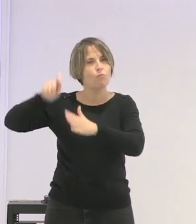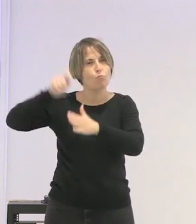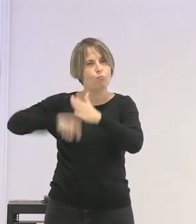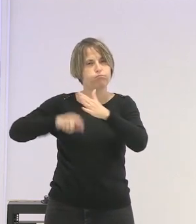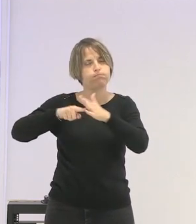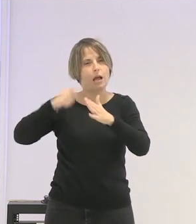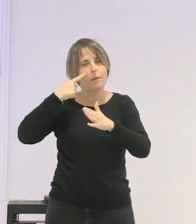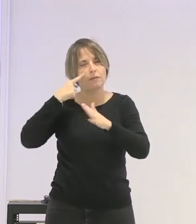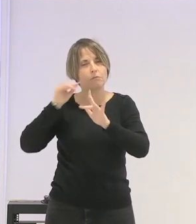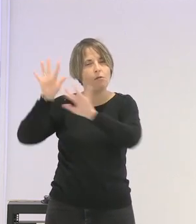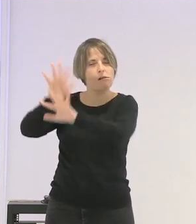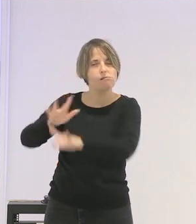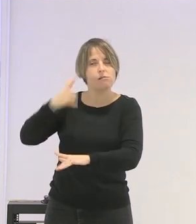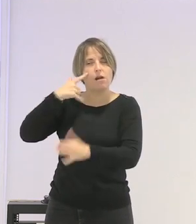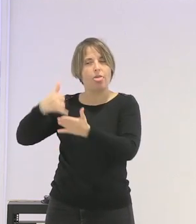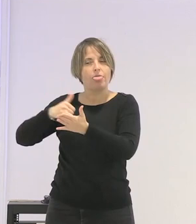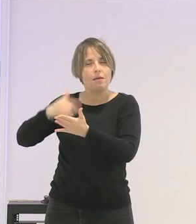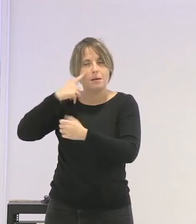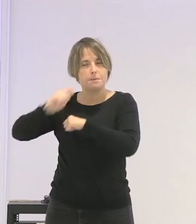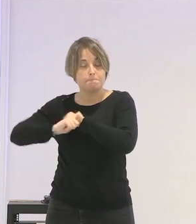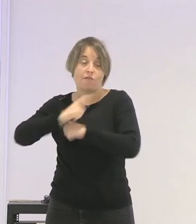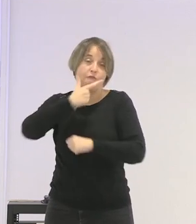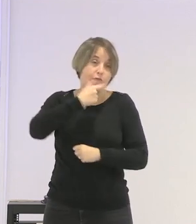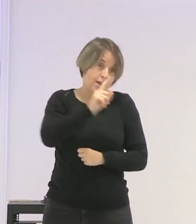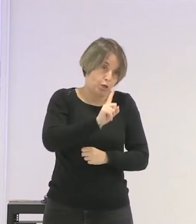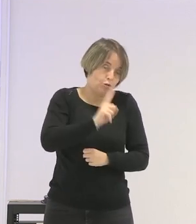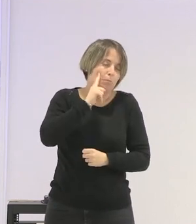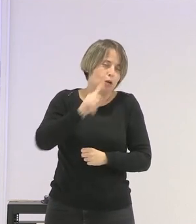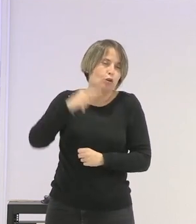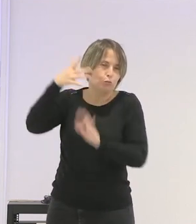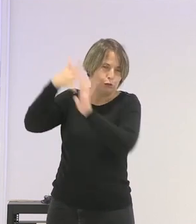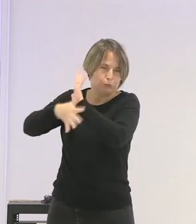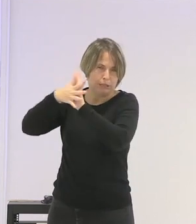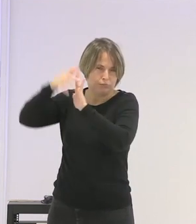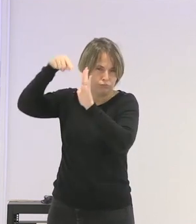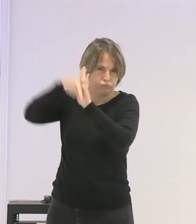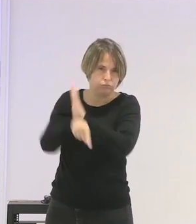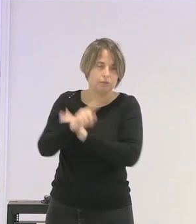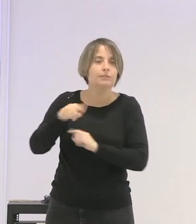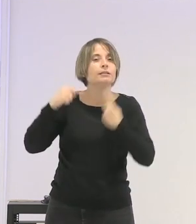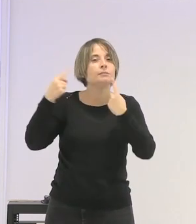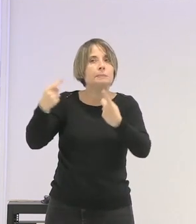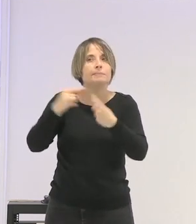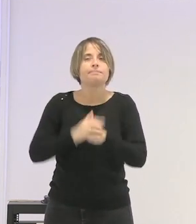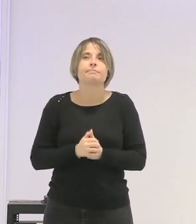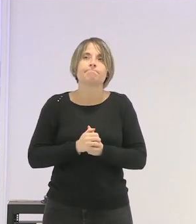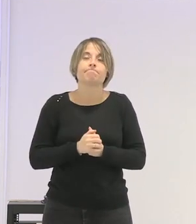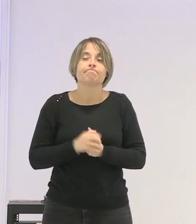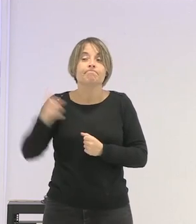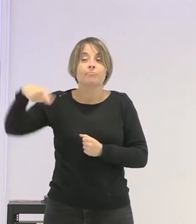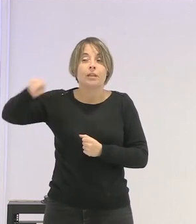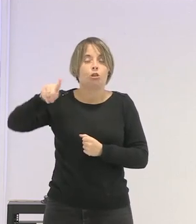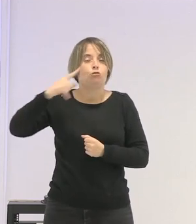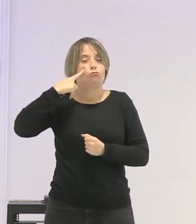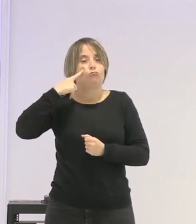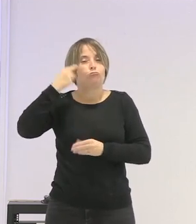cómo debilitarlas, aunque no sea fácil, pero bueno, luego lo explicaré mejor. Yo creo que hacen eso, por un